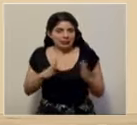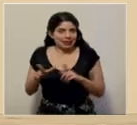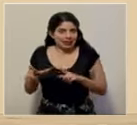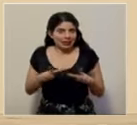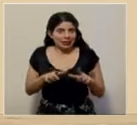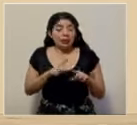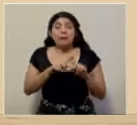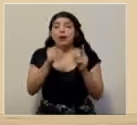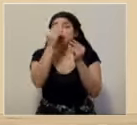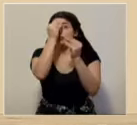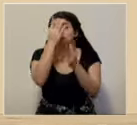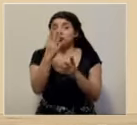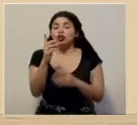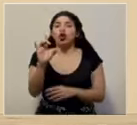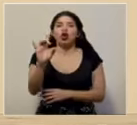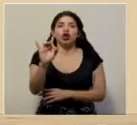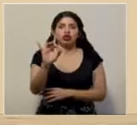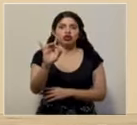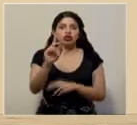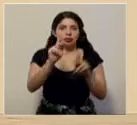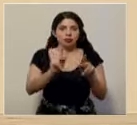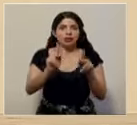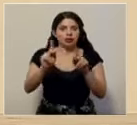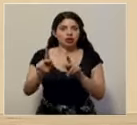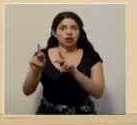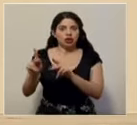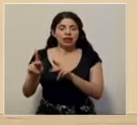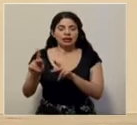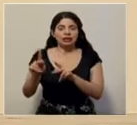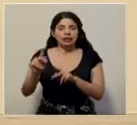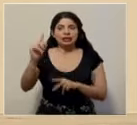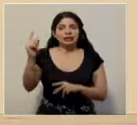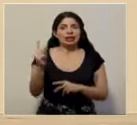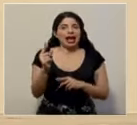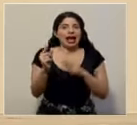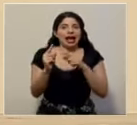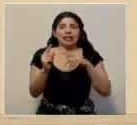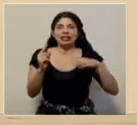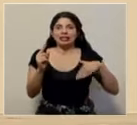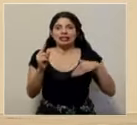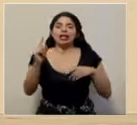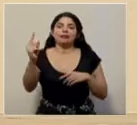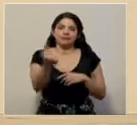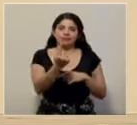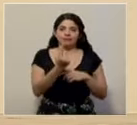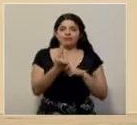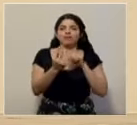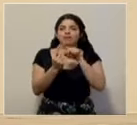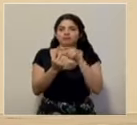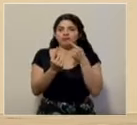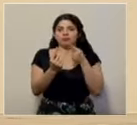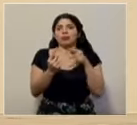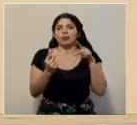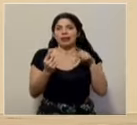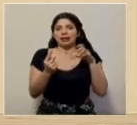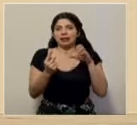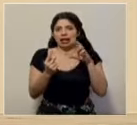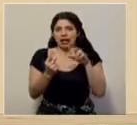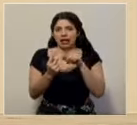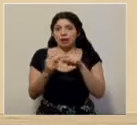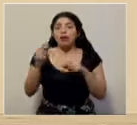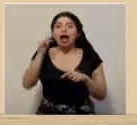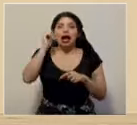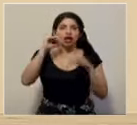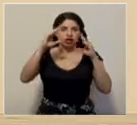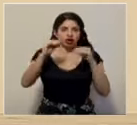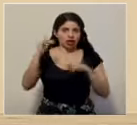Quiero reportar que fueron 8 personas las que tuvieron la necesidad de practicarse la prueba PCR en el aeropuerto